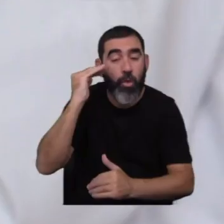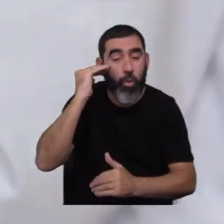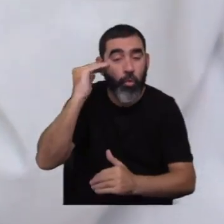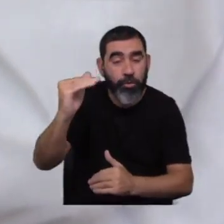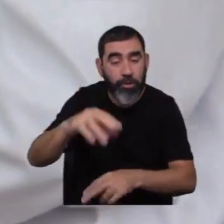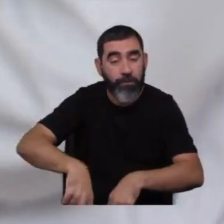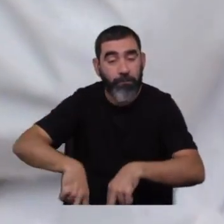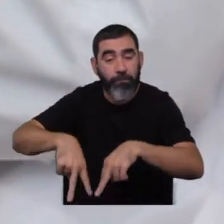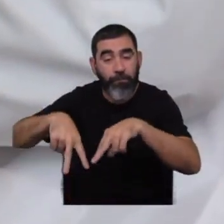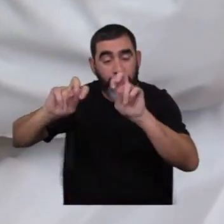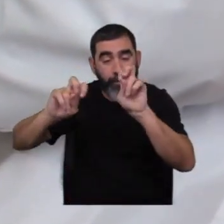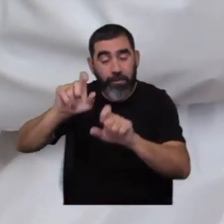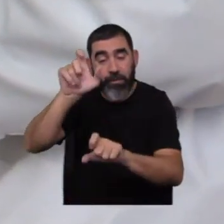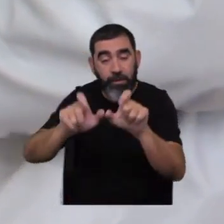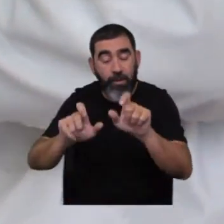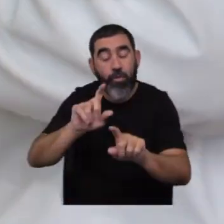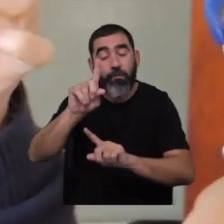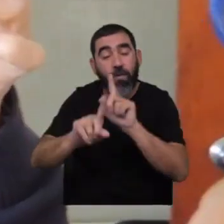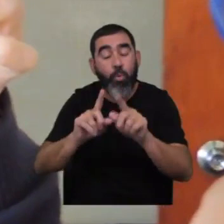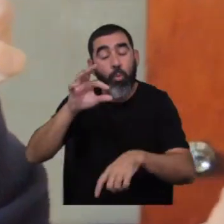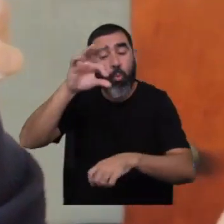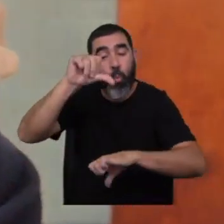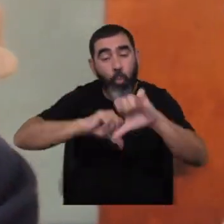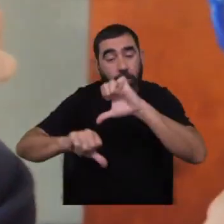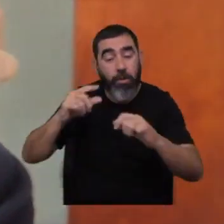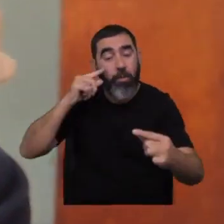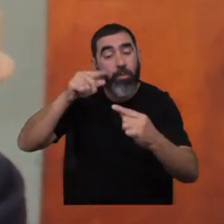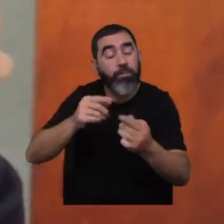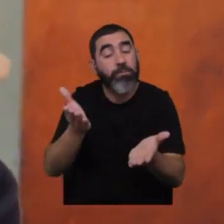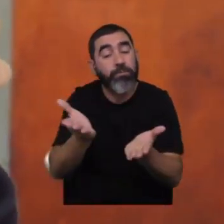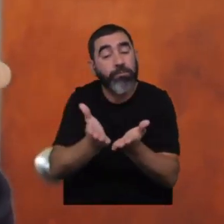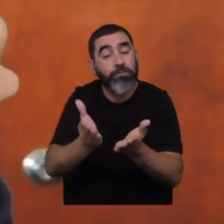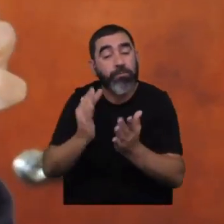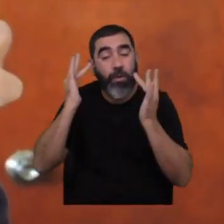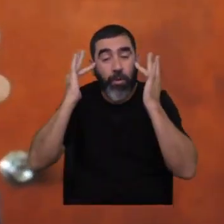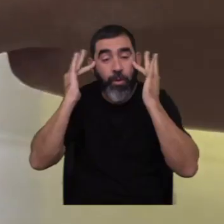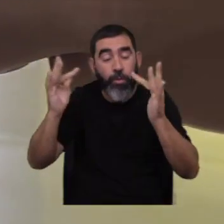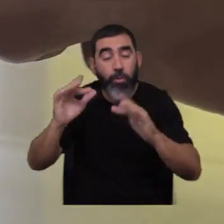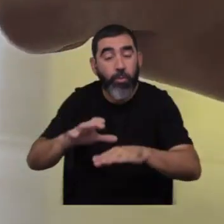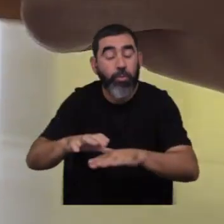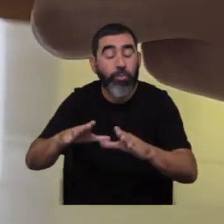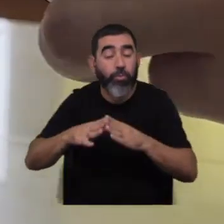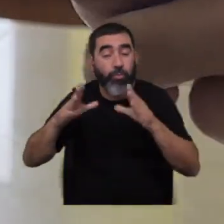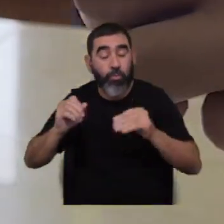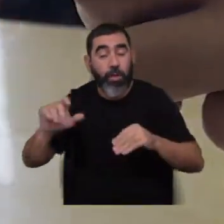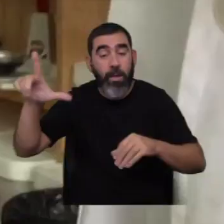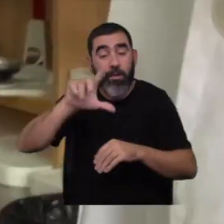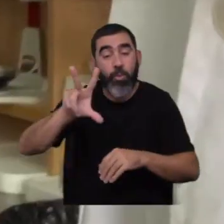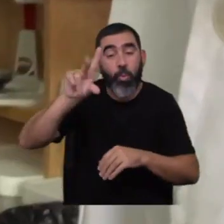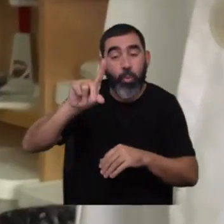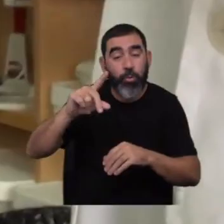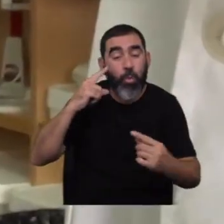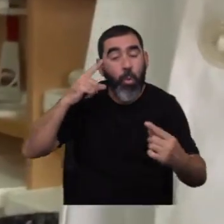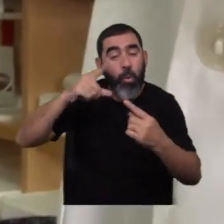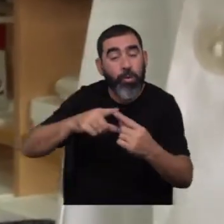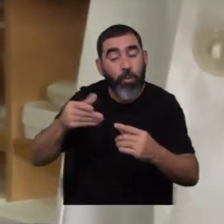docentes, investigadoras e investigadores de Facultad de Química, está dirigida a estudiantes de educación primaria, secundaria y bachillerato y busca